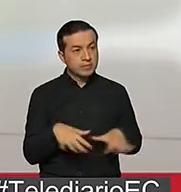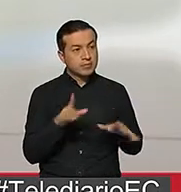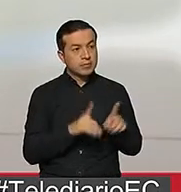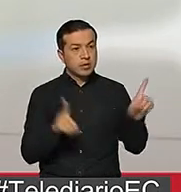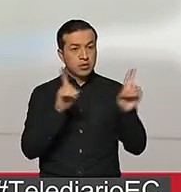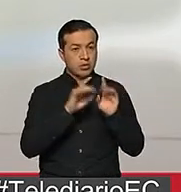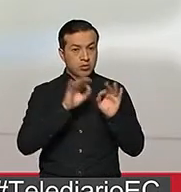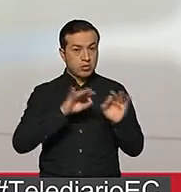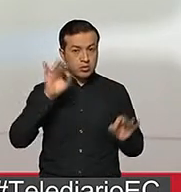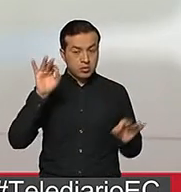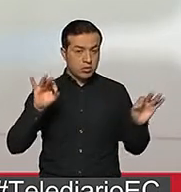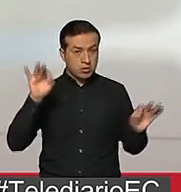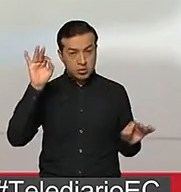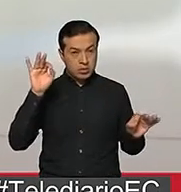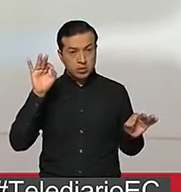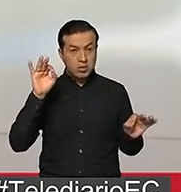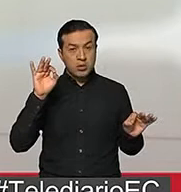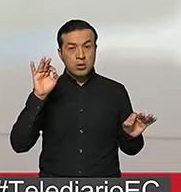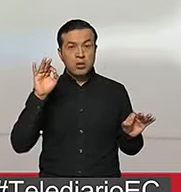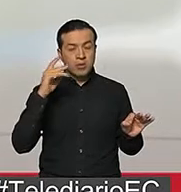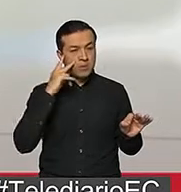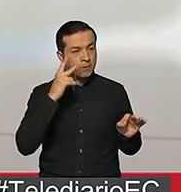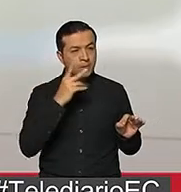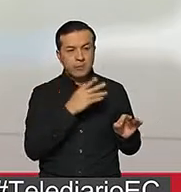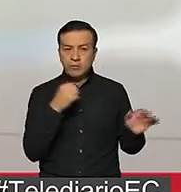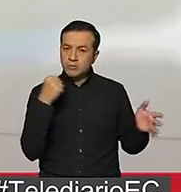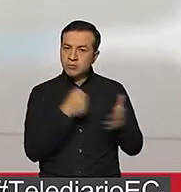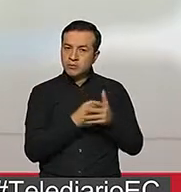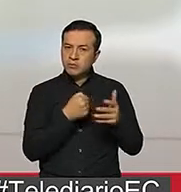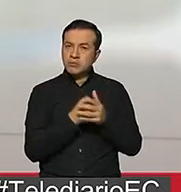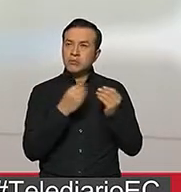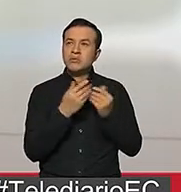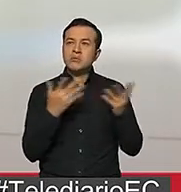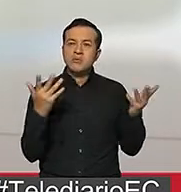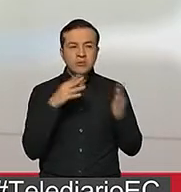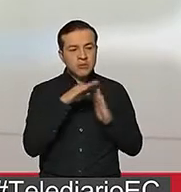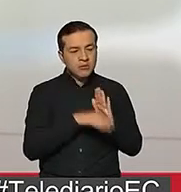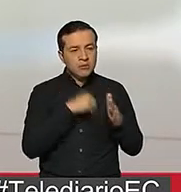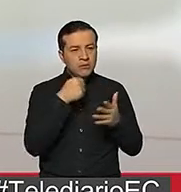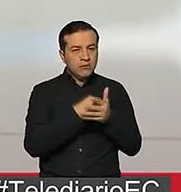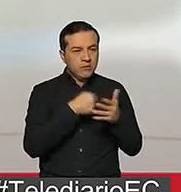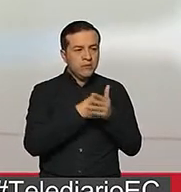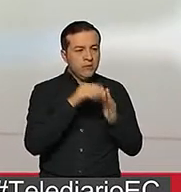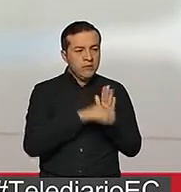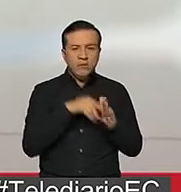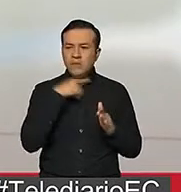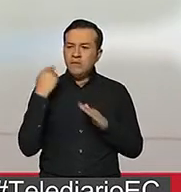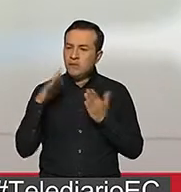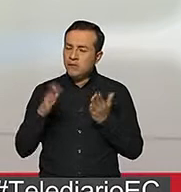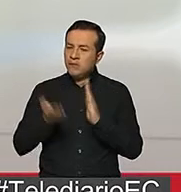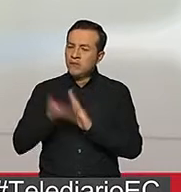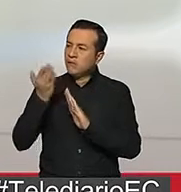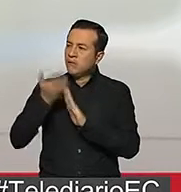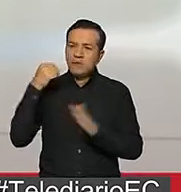es que los los accidentes sucedían y reducían pero las muertes subían es decir